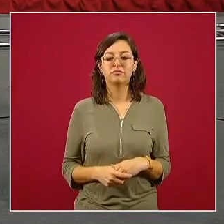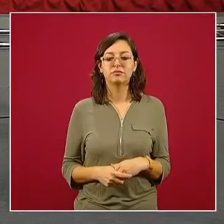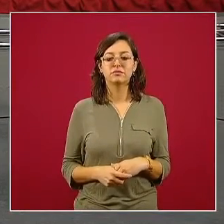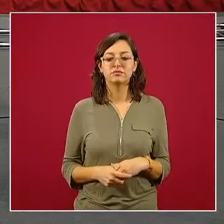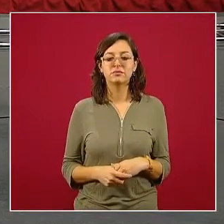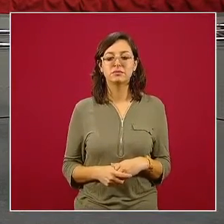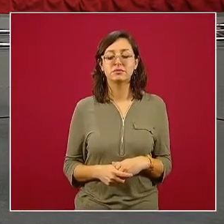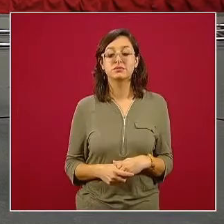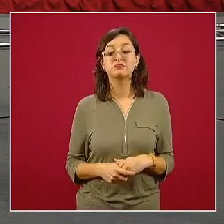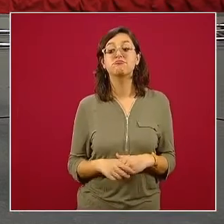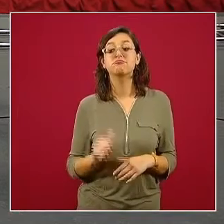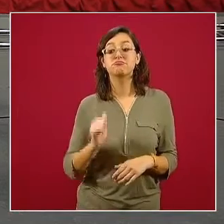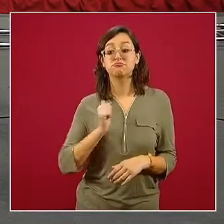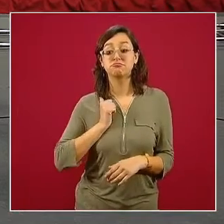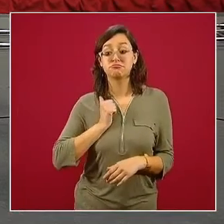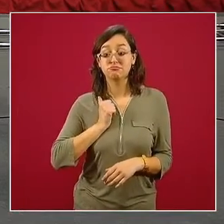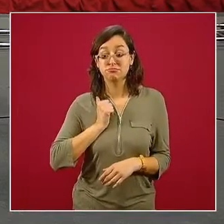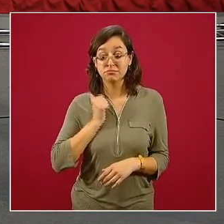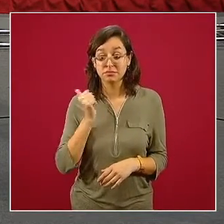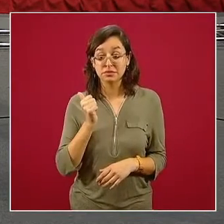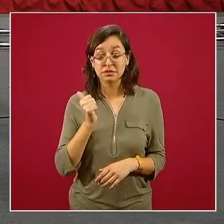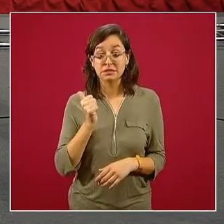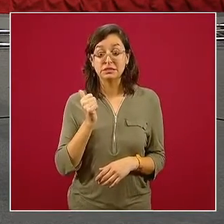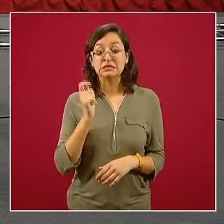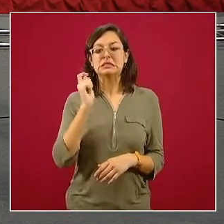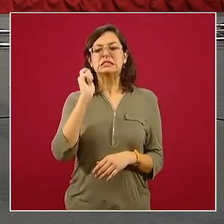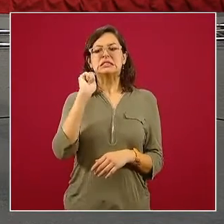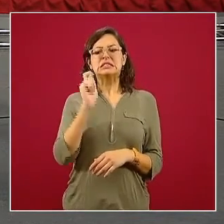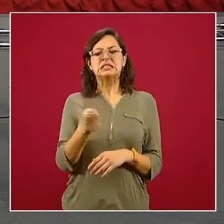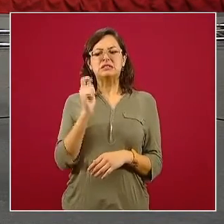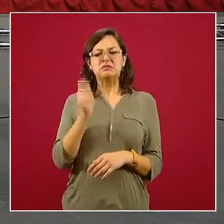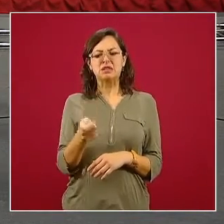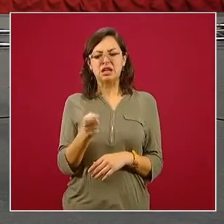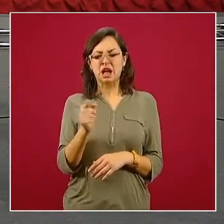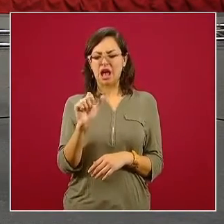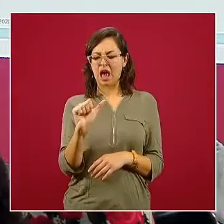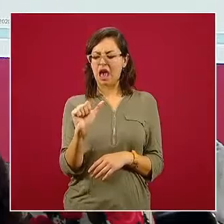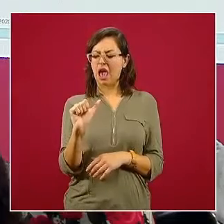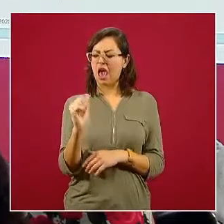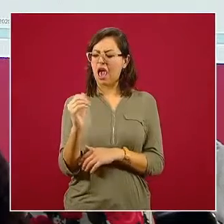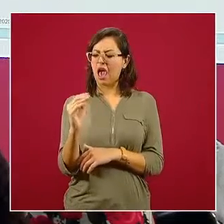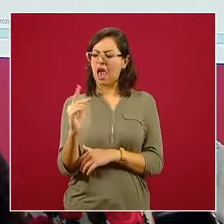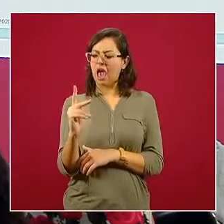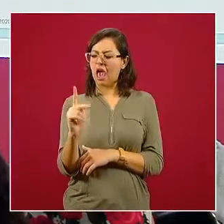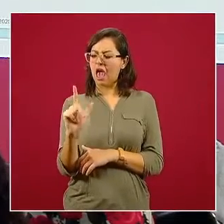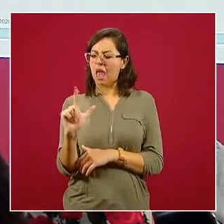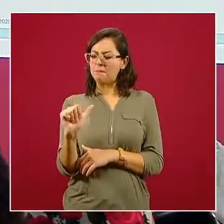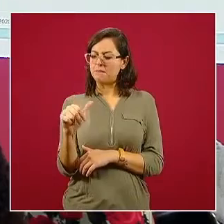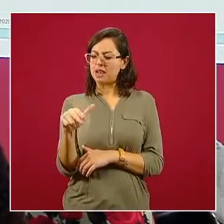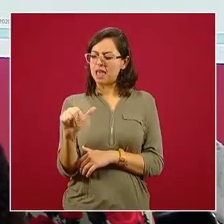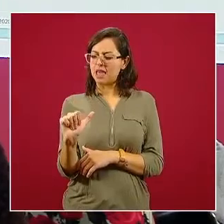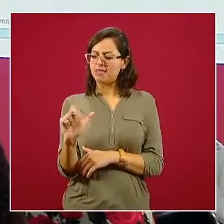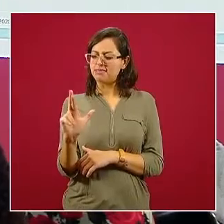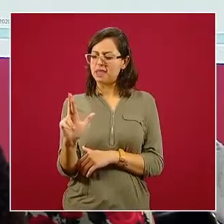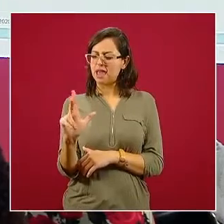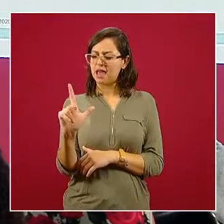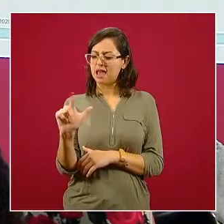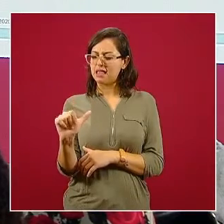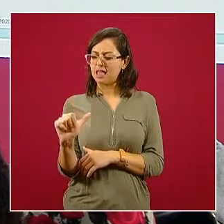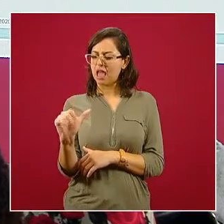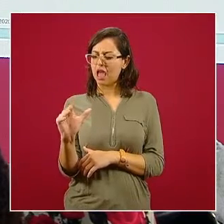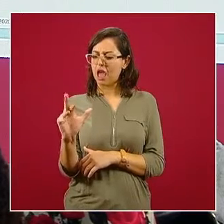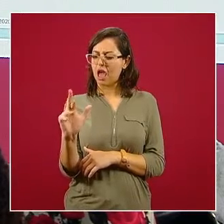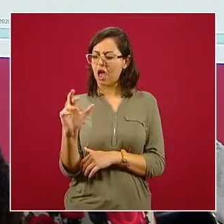Y aprovecho para recordar qué quiere decir aplanar la curva. Aplanar la curva quiere decir que comparativamente con